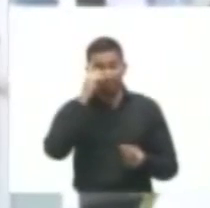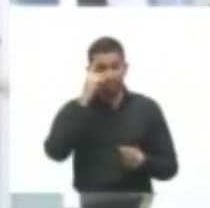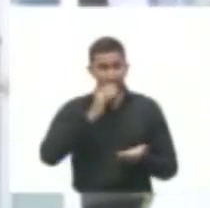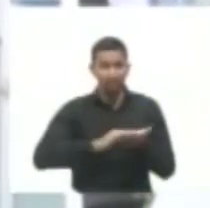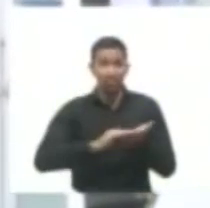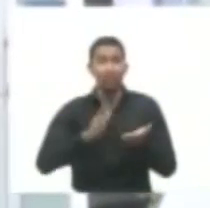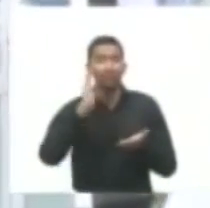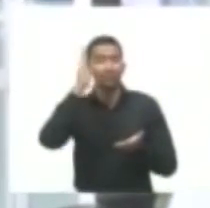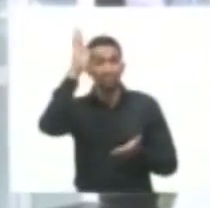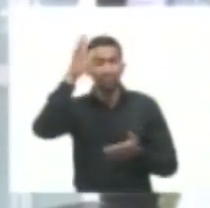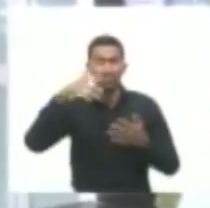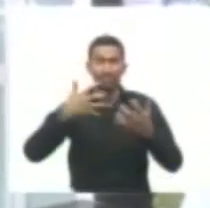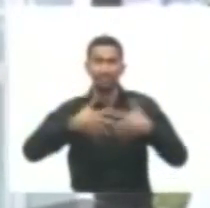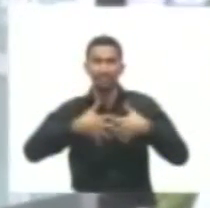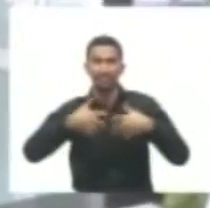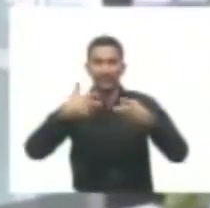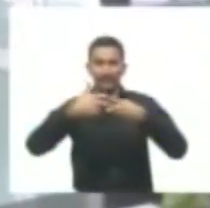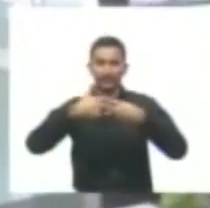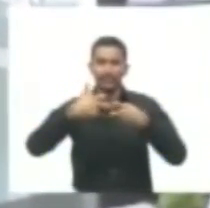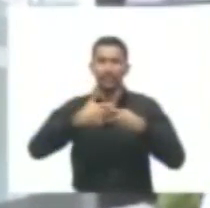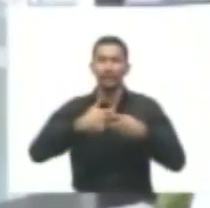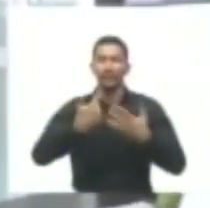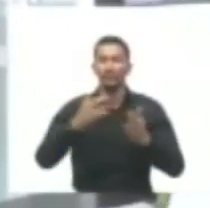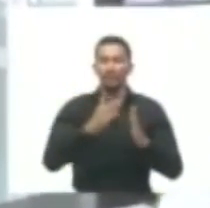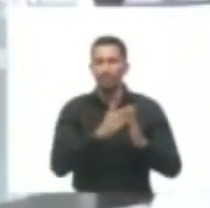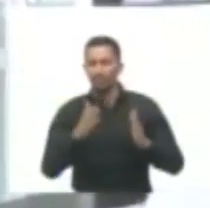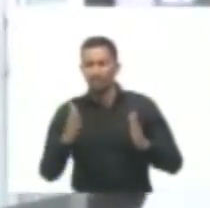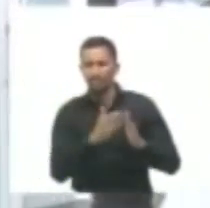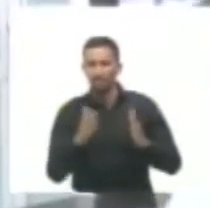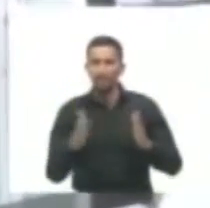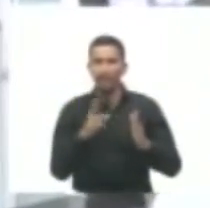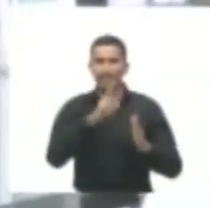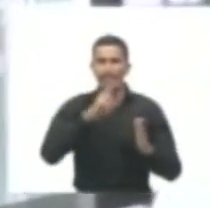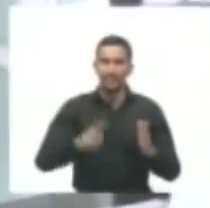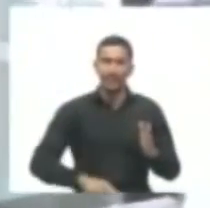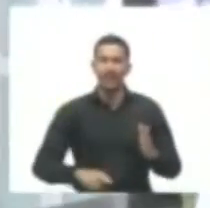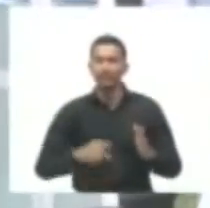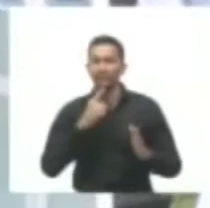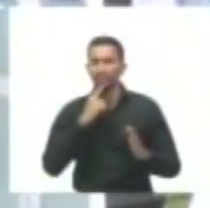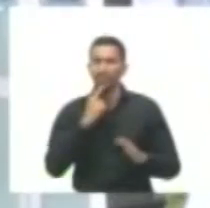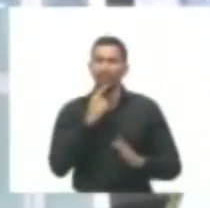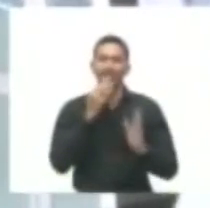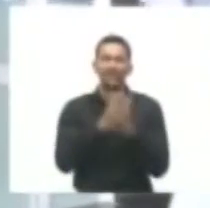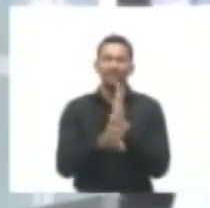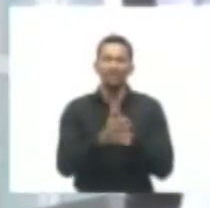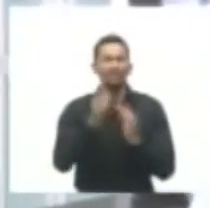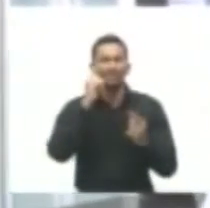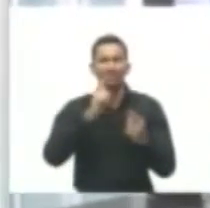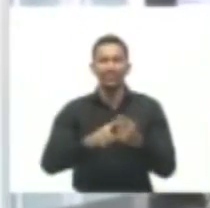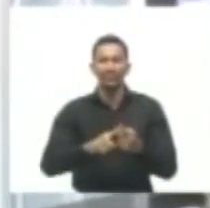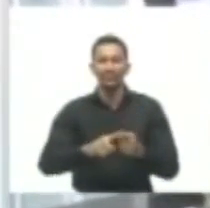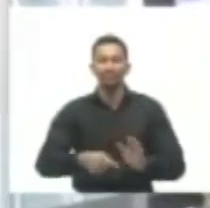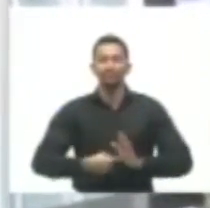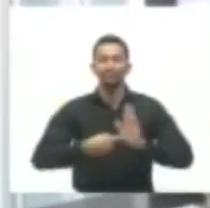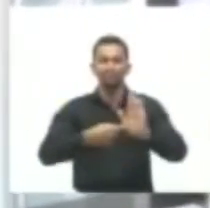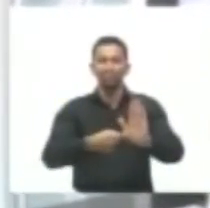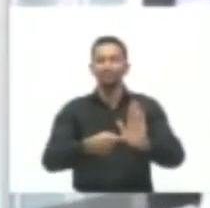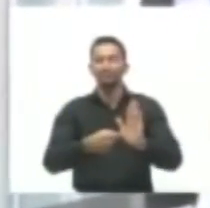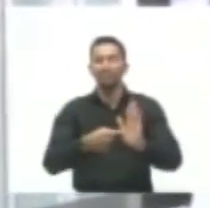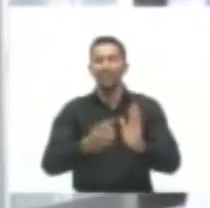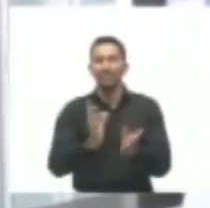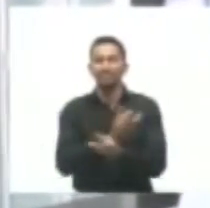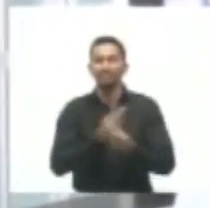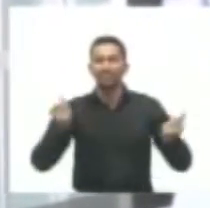más tardar a mediados de marzo, emite un informe donde se ordena la liquidación y se invitará al